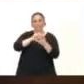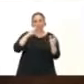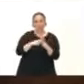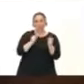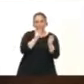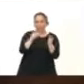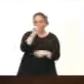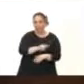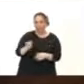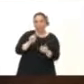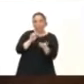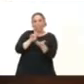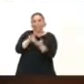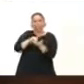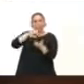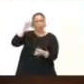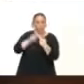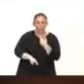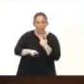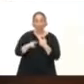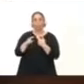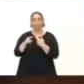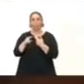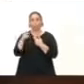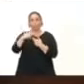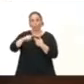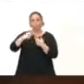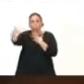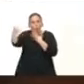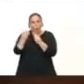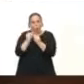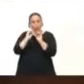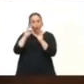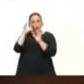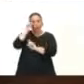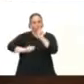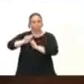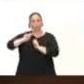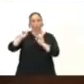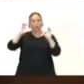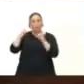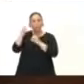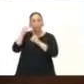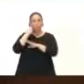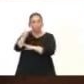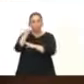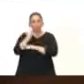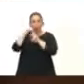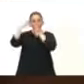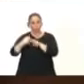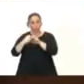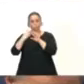hemos evitado desahucios en Canarias, hemos caminado con las organizaciones, nos hemos sentado con ellas para llegar a acuerdos.